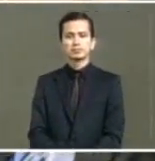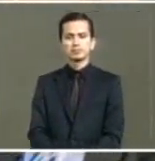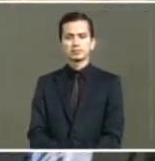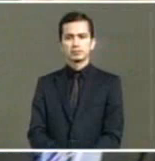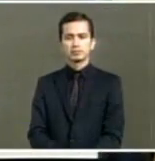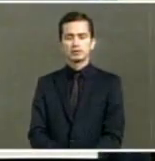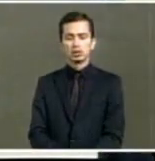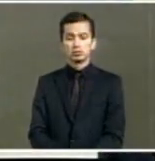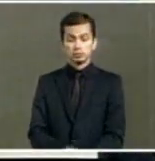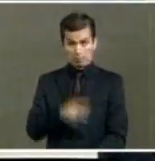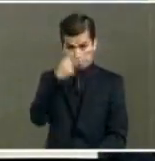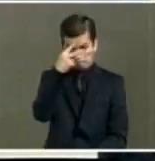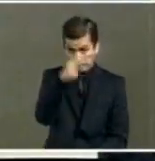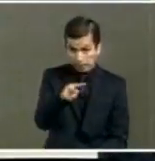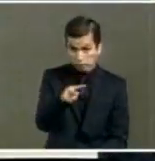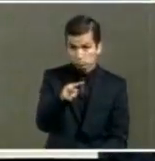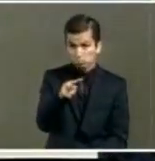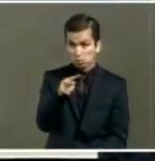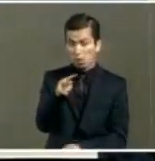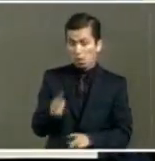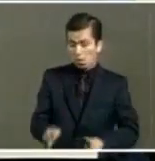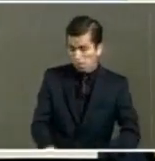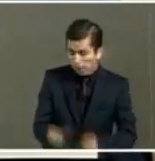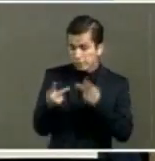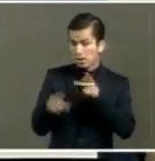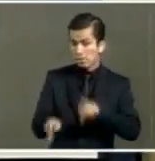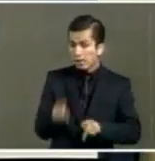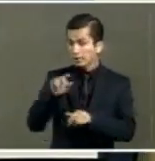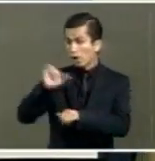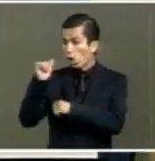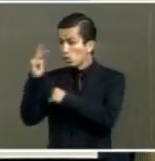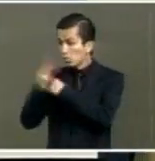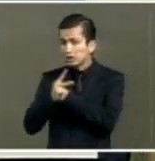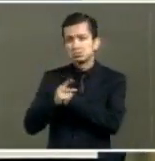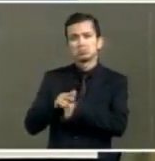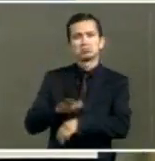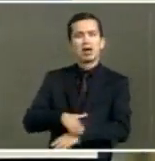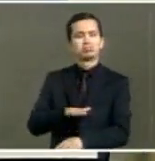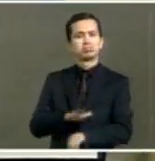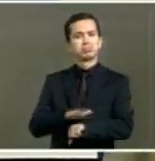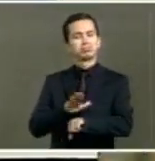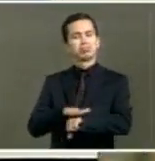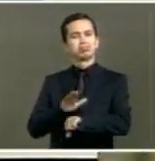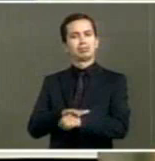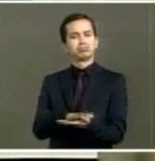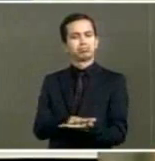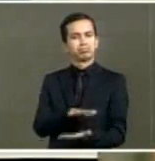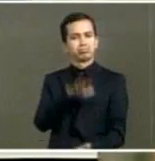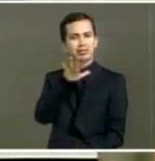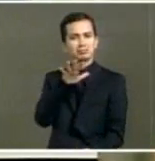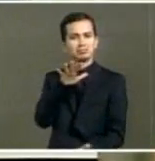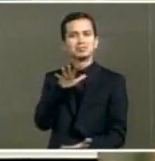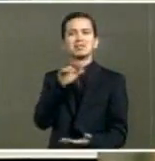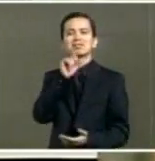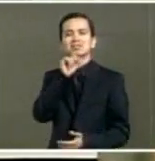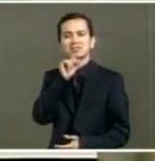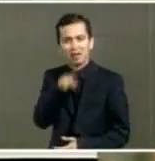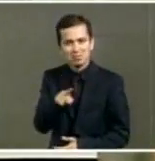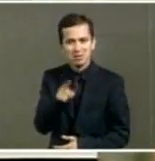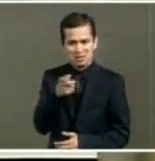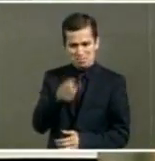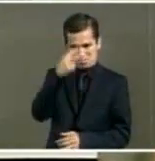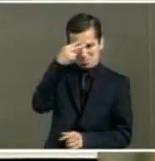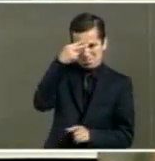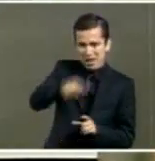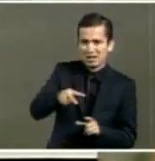Nuestras exportaciones han crecido y la inversión ha seguido encontrando en México un destino atractivo con la